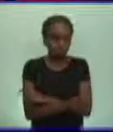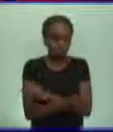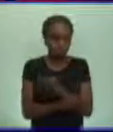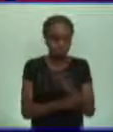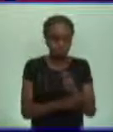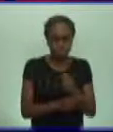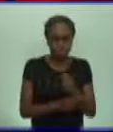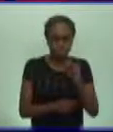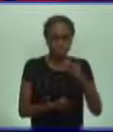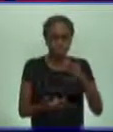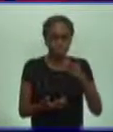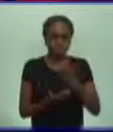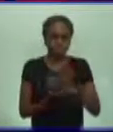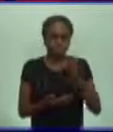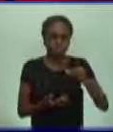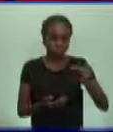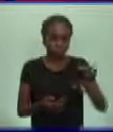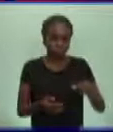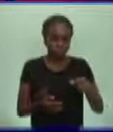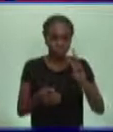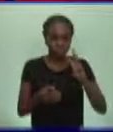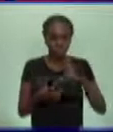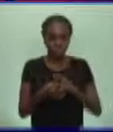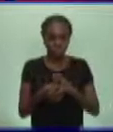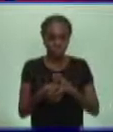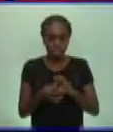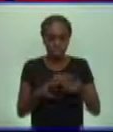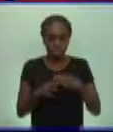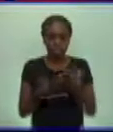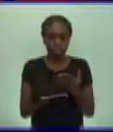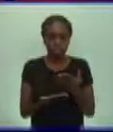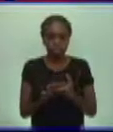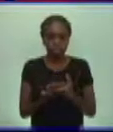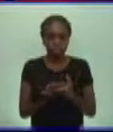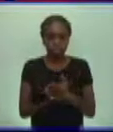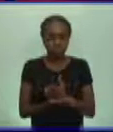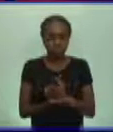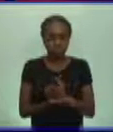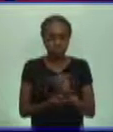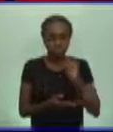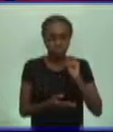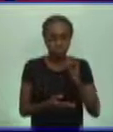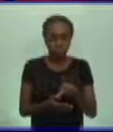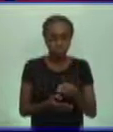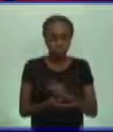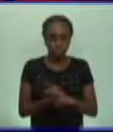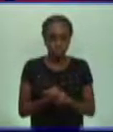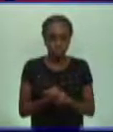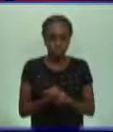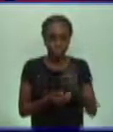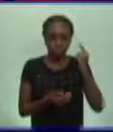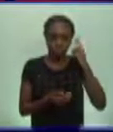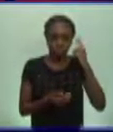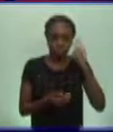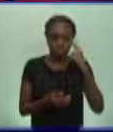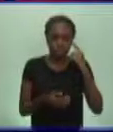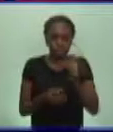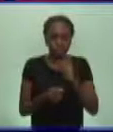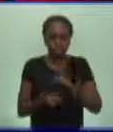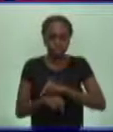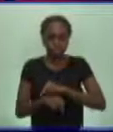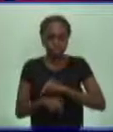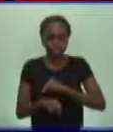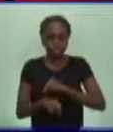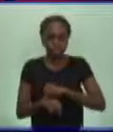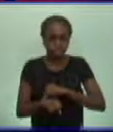los alumnos, que han cumplido paso a paso todas las indicaciones dadas. Pensemos que pronto estarán